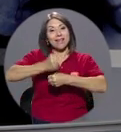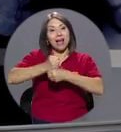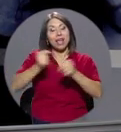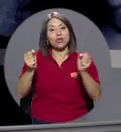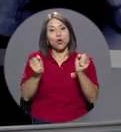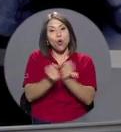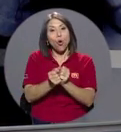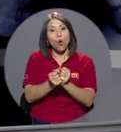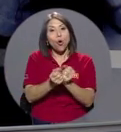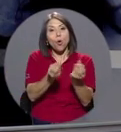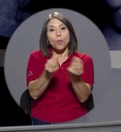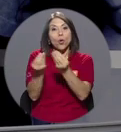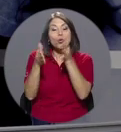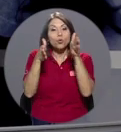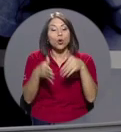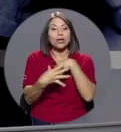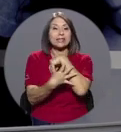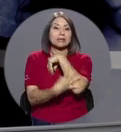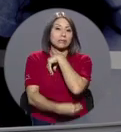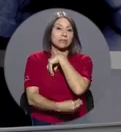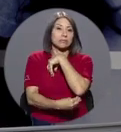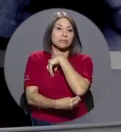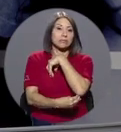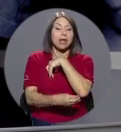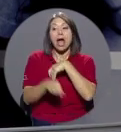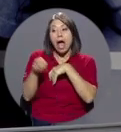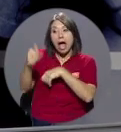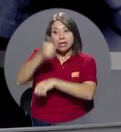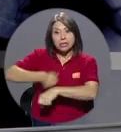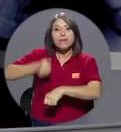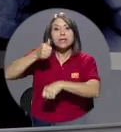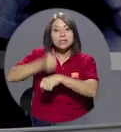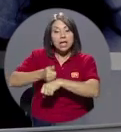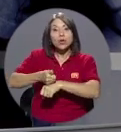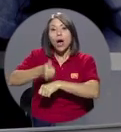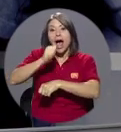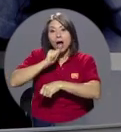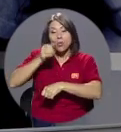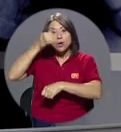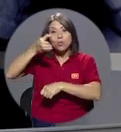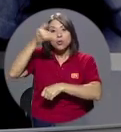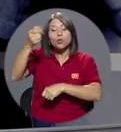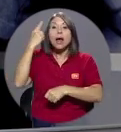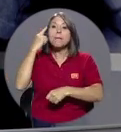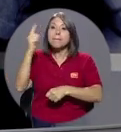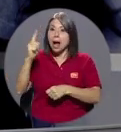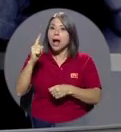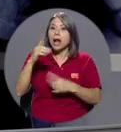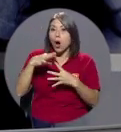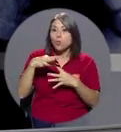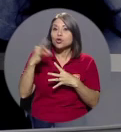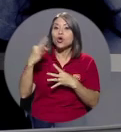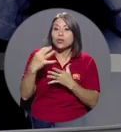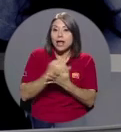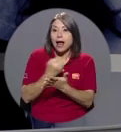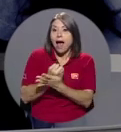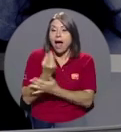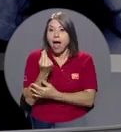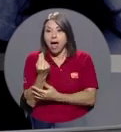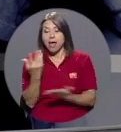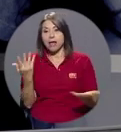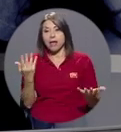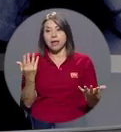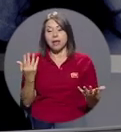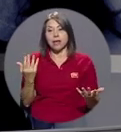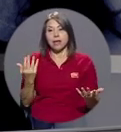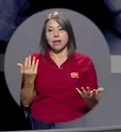con productores de escasos recursos, implementando la acuicultura como fuente de subsistencia, como alternativa económica. Solo